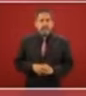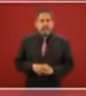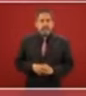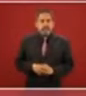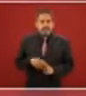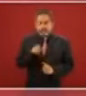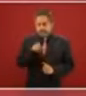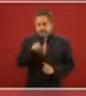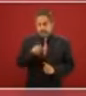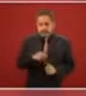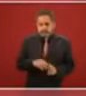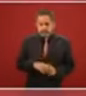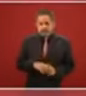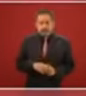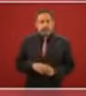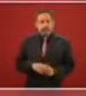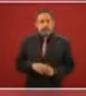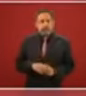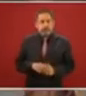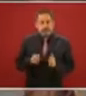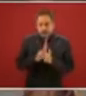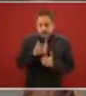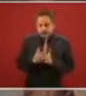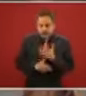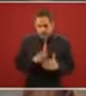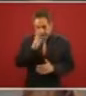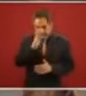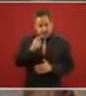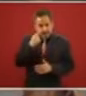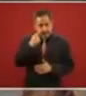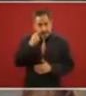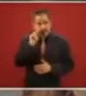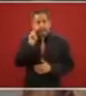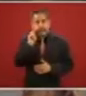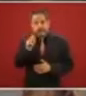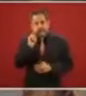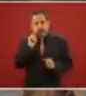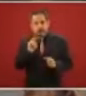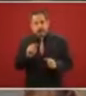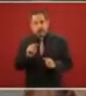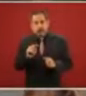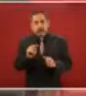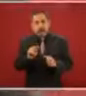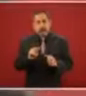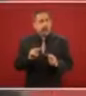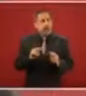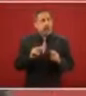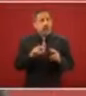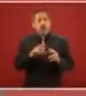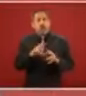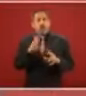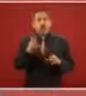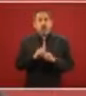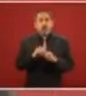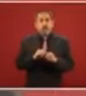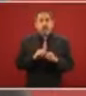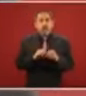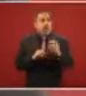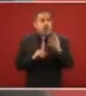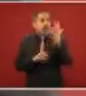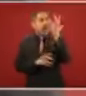es, con todo respeto, ver el árbol y no ver el